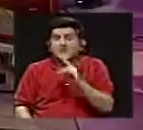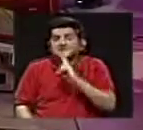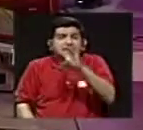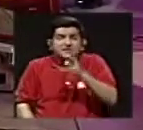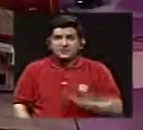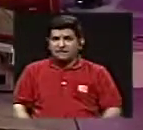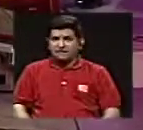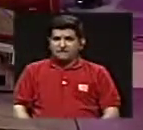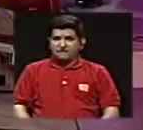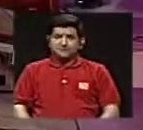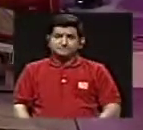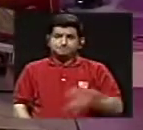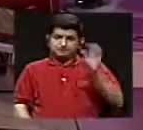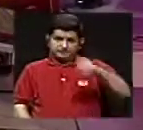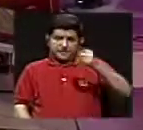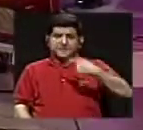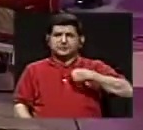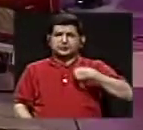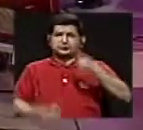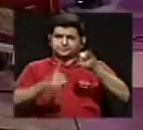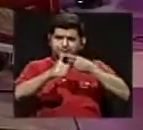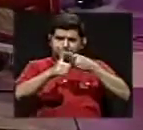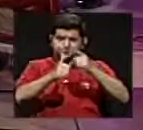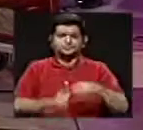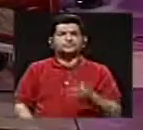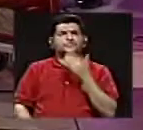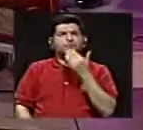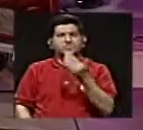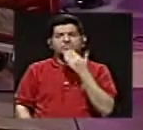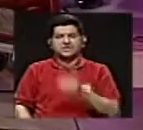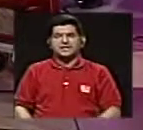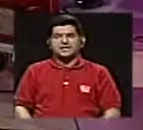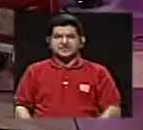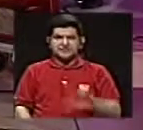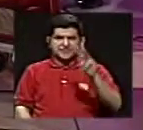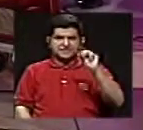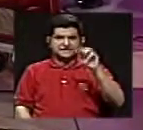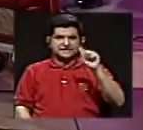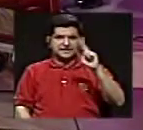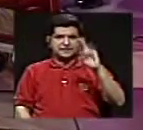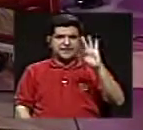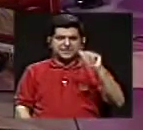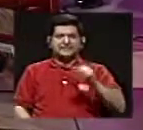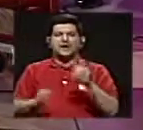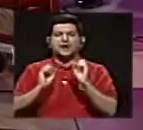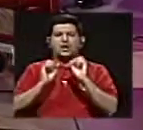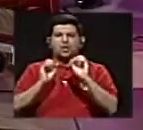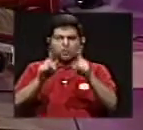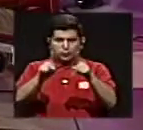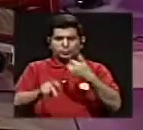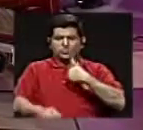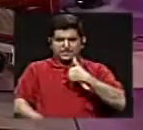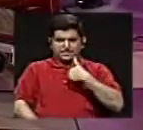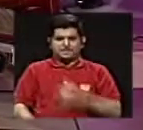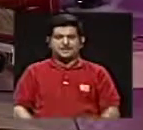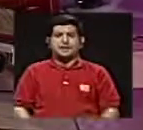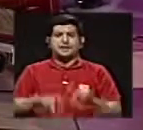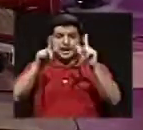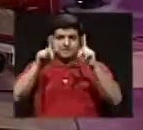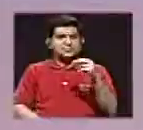realmente? Sí, bueno, yo en primer lugar agradecerle a Marta de que nos dé la oportunidad de que